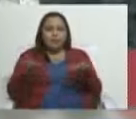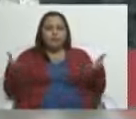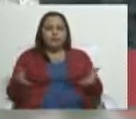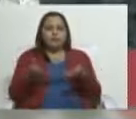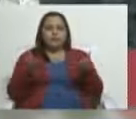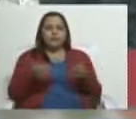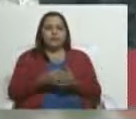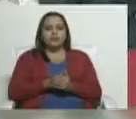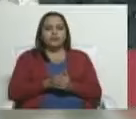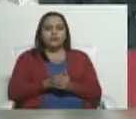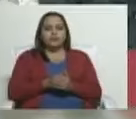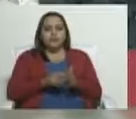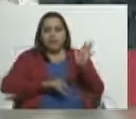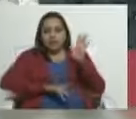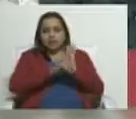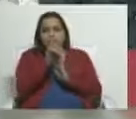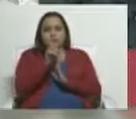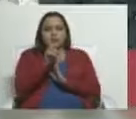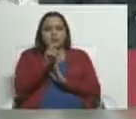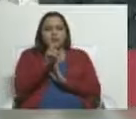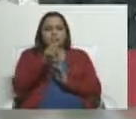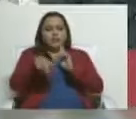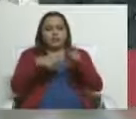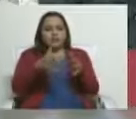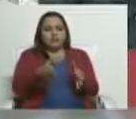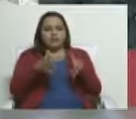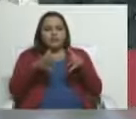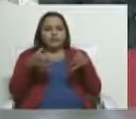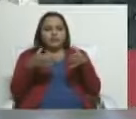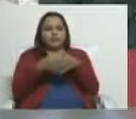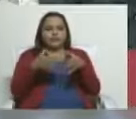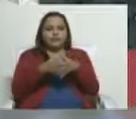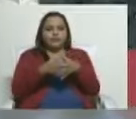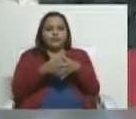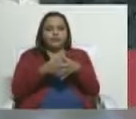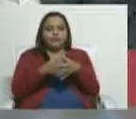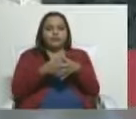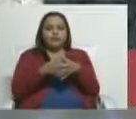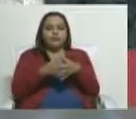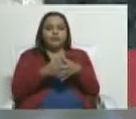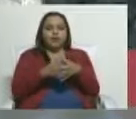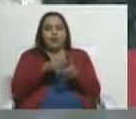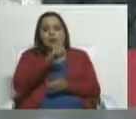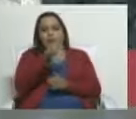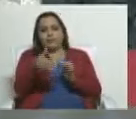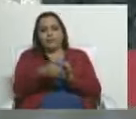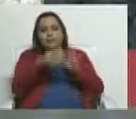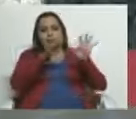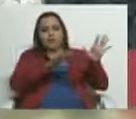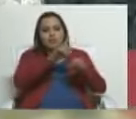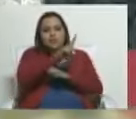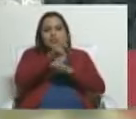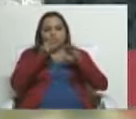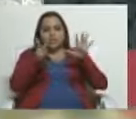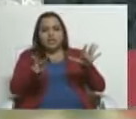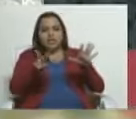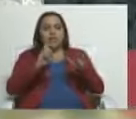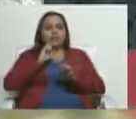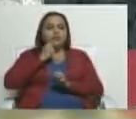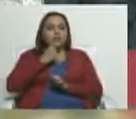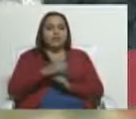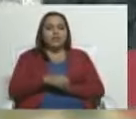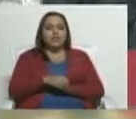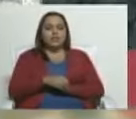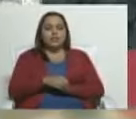todo desarrollado a partir del triunfo de la Revolución Bolchevique en 1917, que surge contra el capitalismo, y el fascismo es